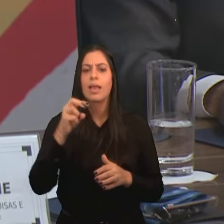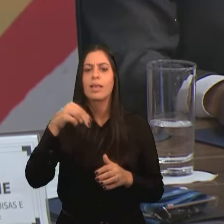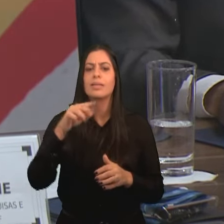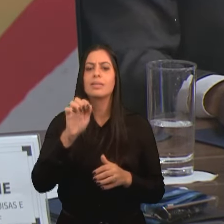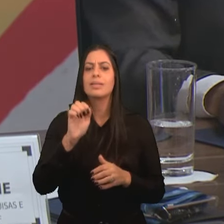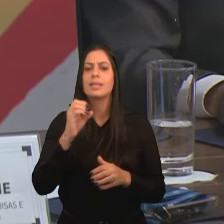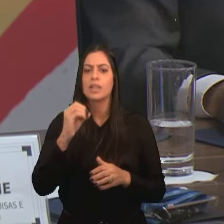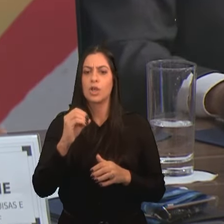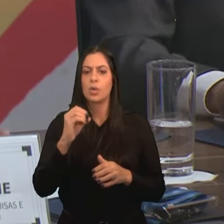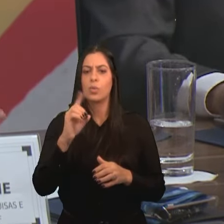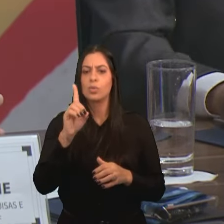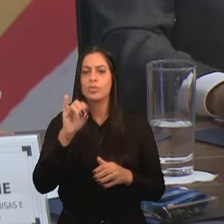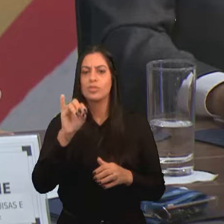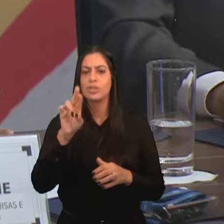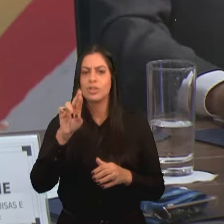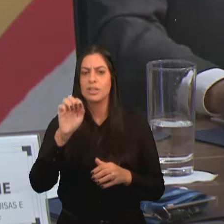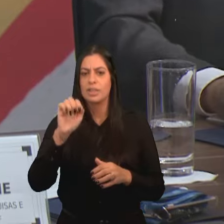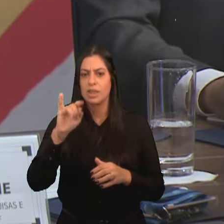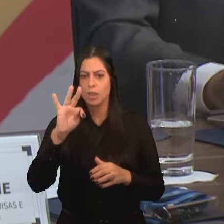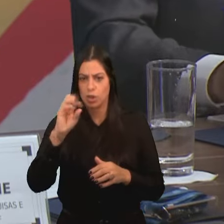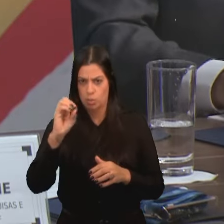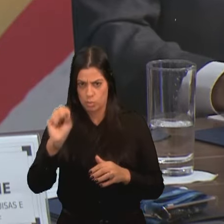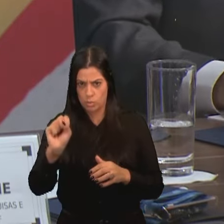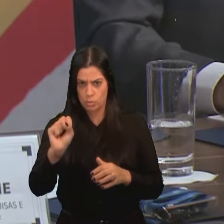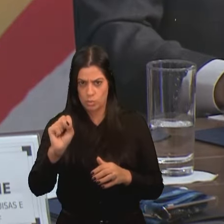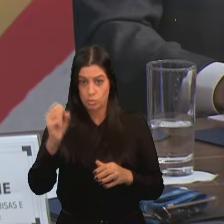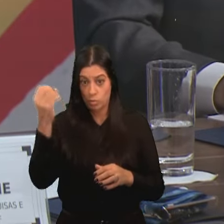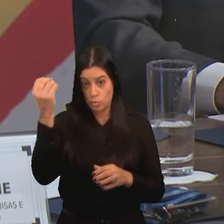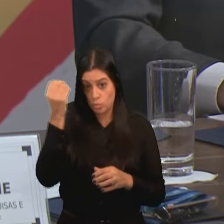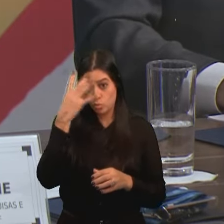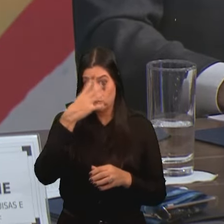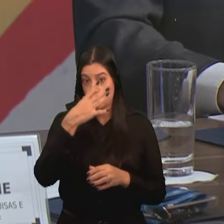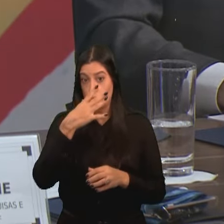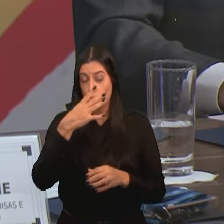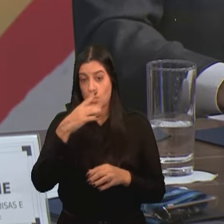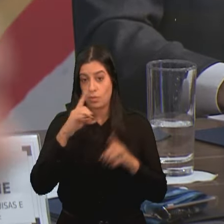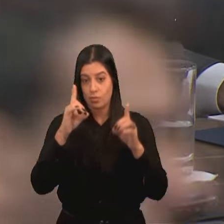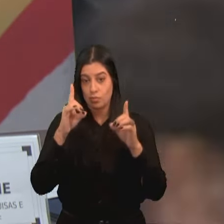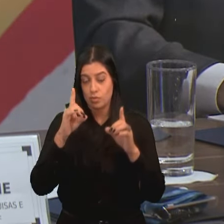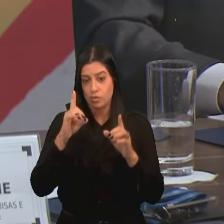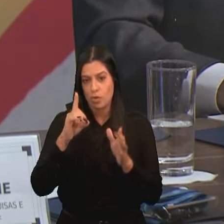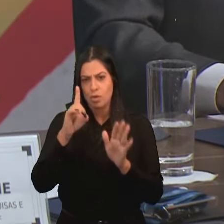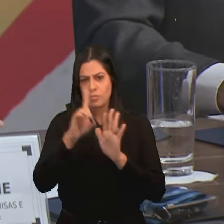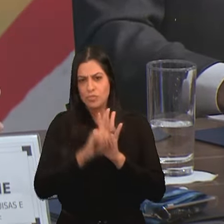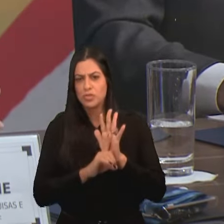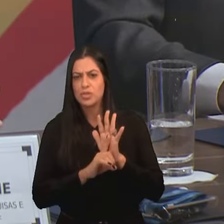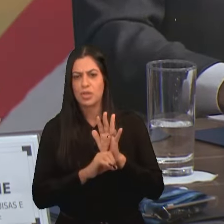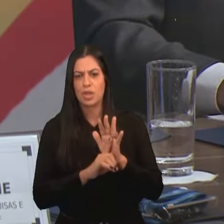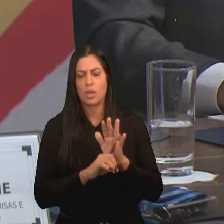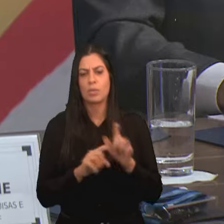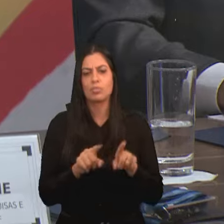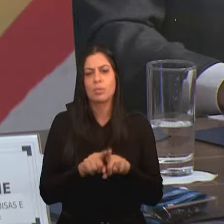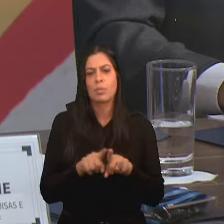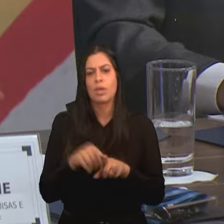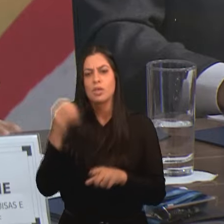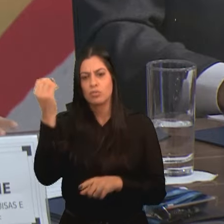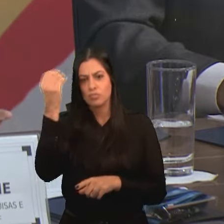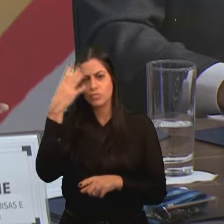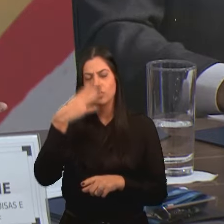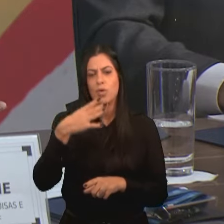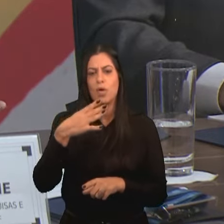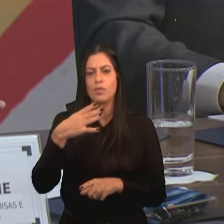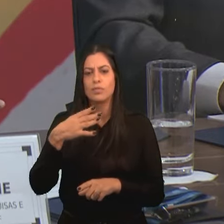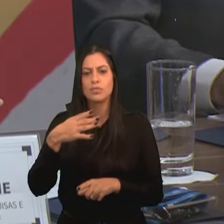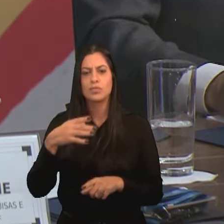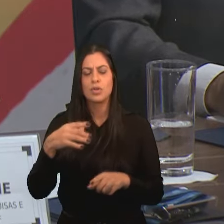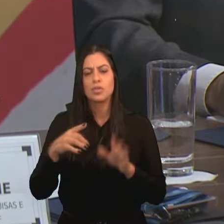¿Qué se llaman? ¿Qué quieren decir los neuroderechos? ¿Estos son los nuevos derechos o las nuevas lecturas de los